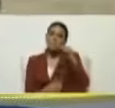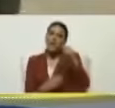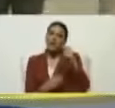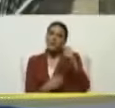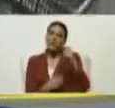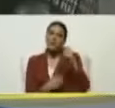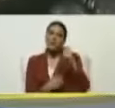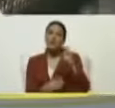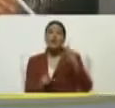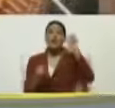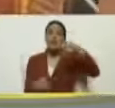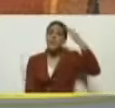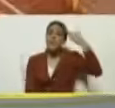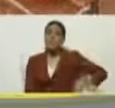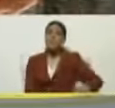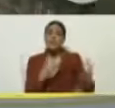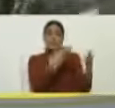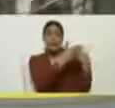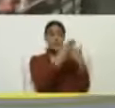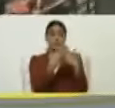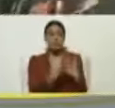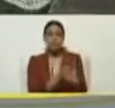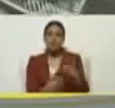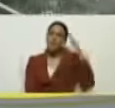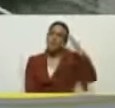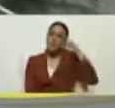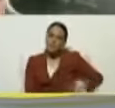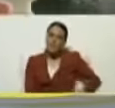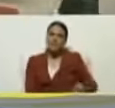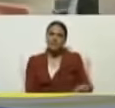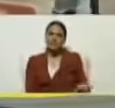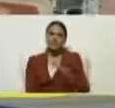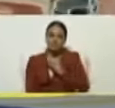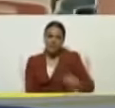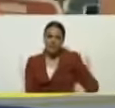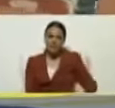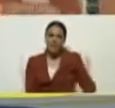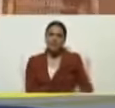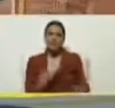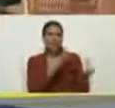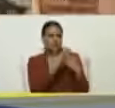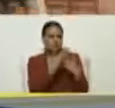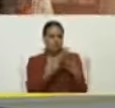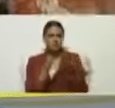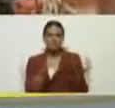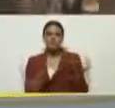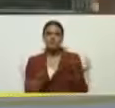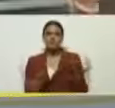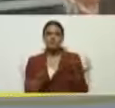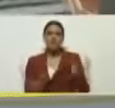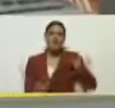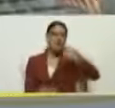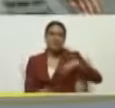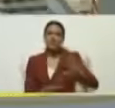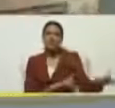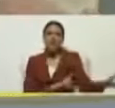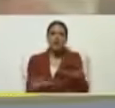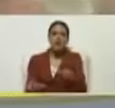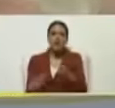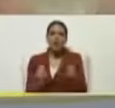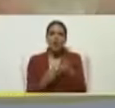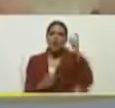Y los militares me dijeron, Maduro, mi comandante en jefe, estamos listos junto al